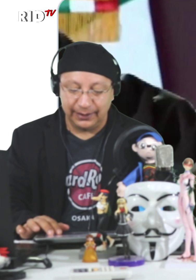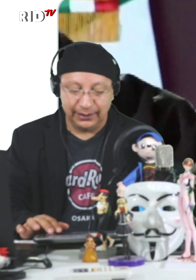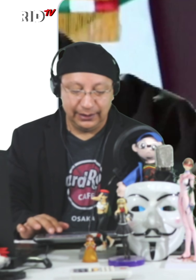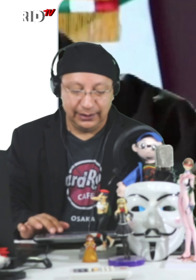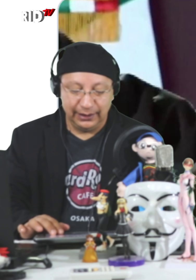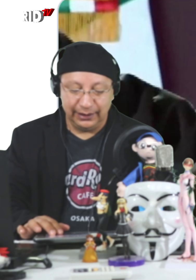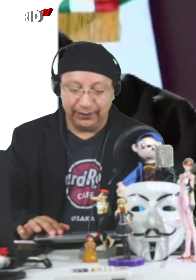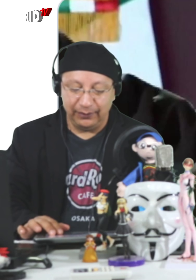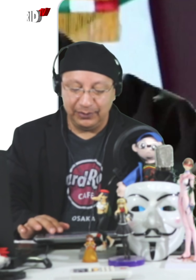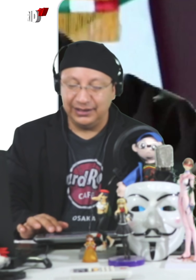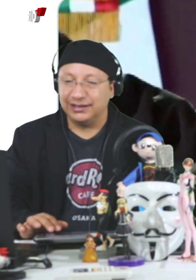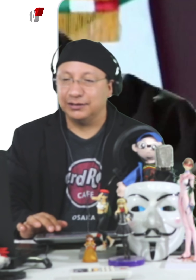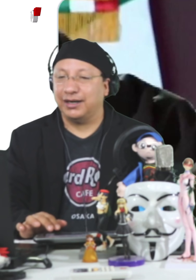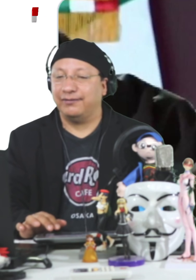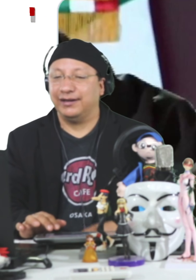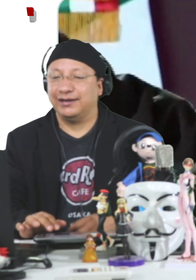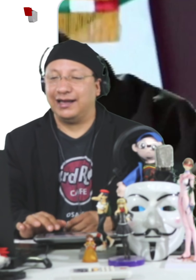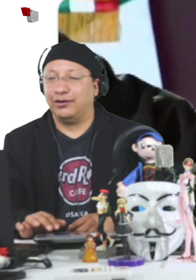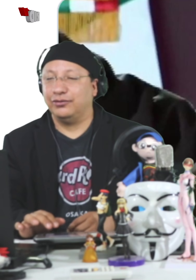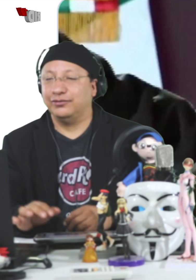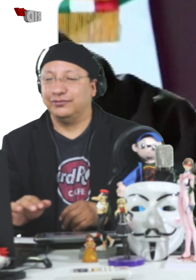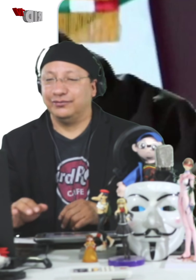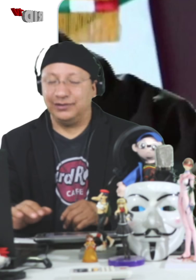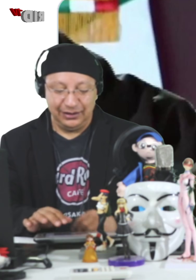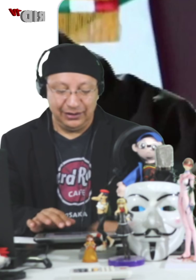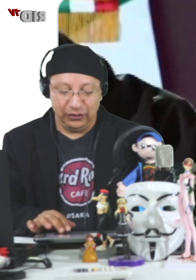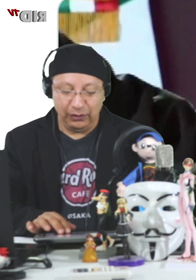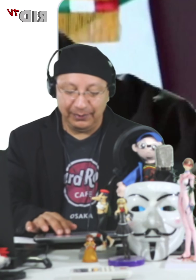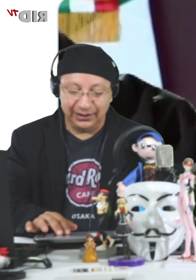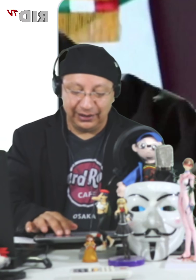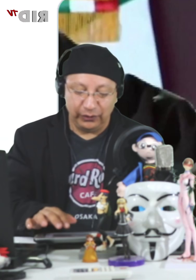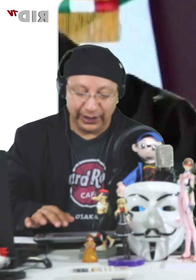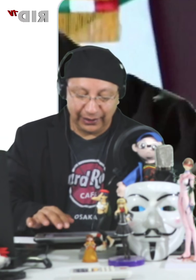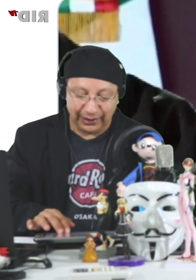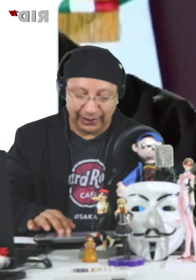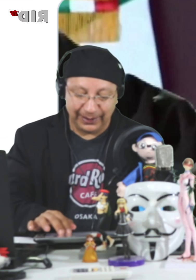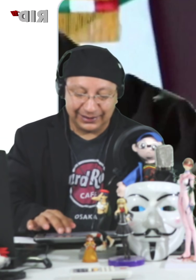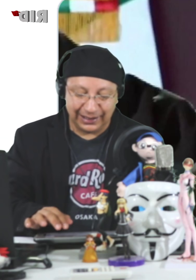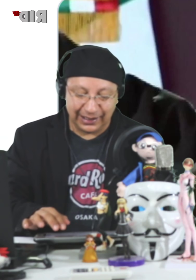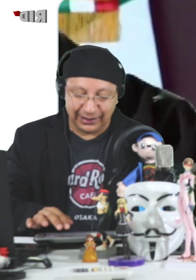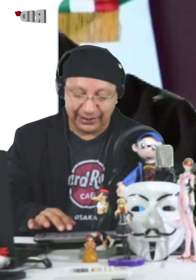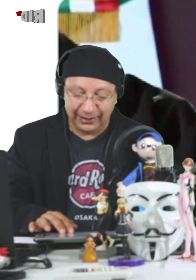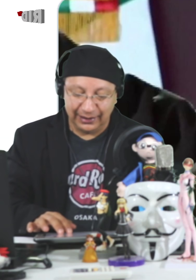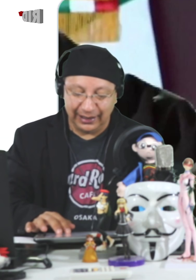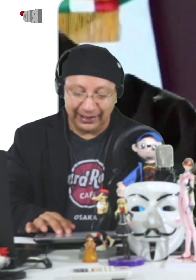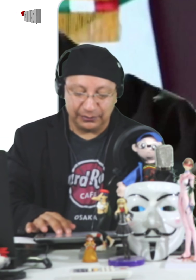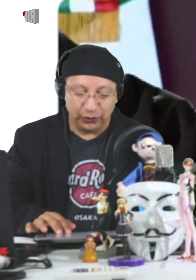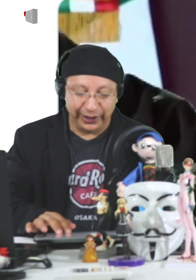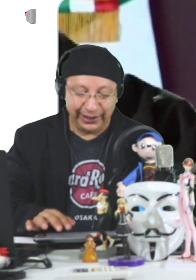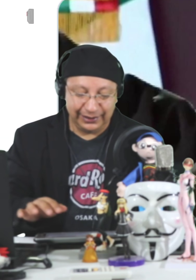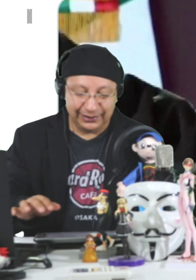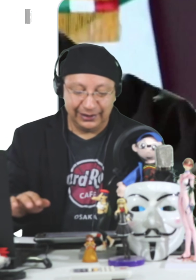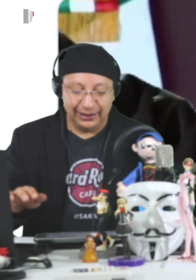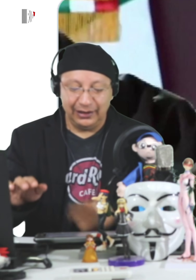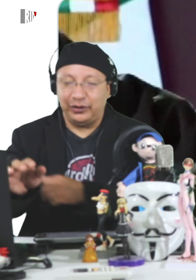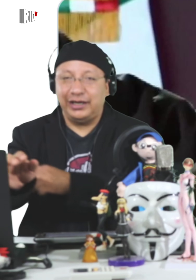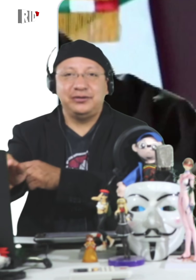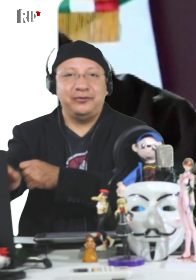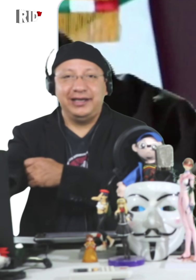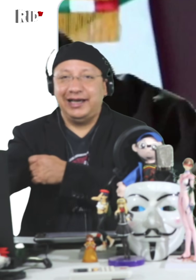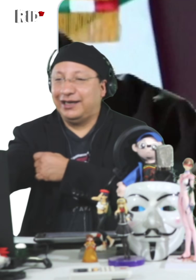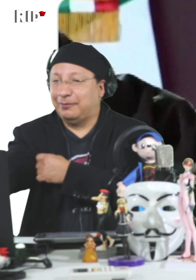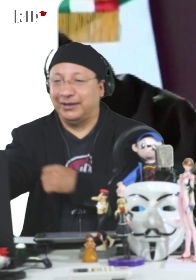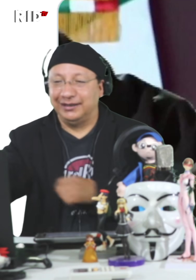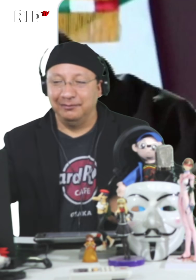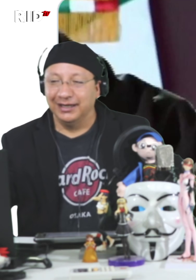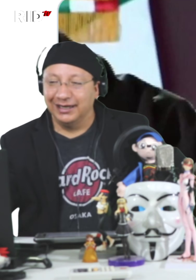disfrazaban de feministas para afectarlo. Nuevamente, en lugar de abrazar a las mujeres, lo que hizo fue